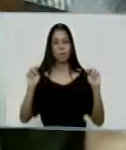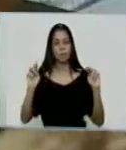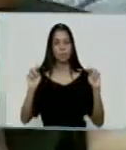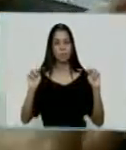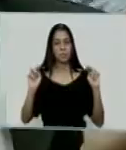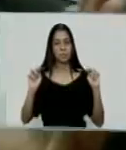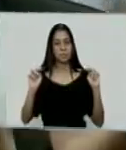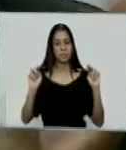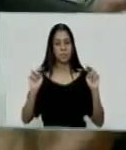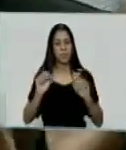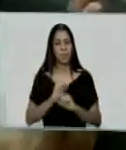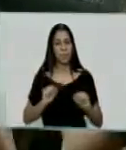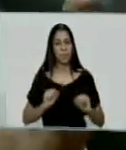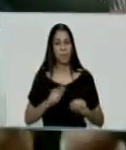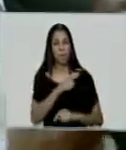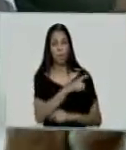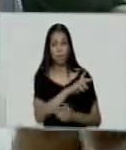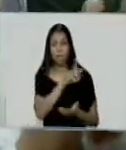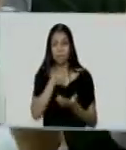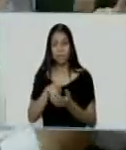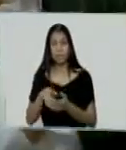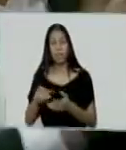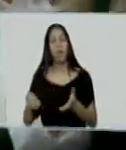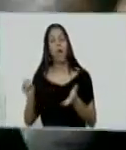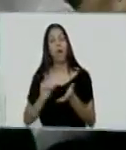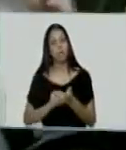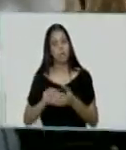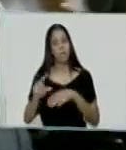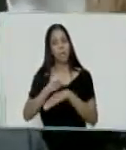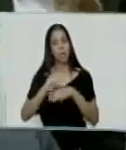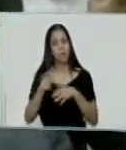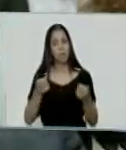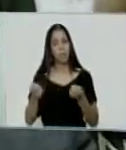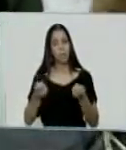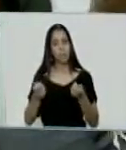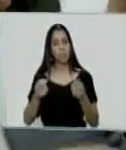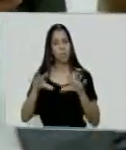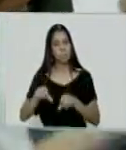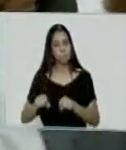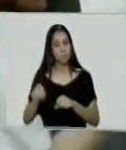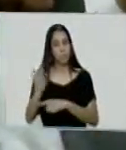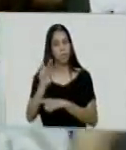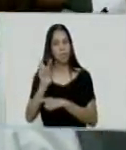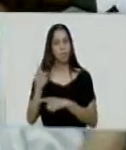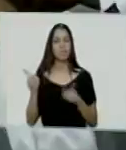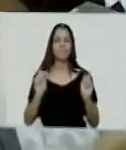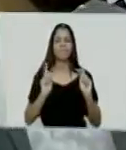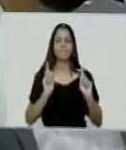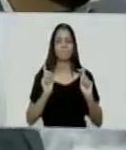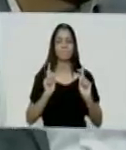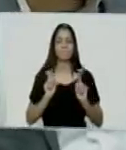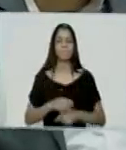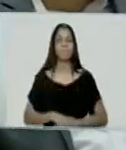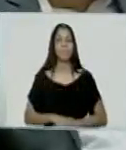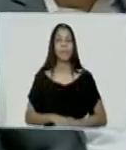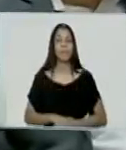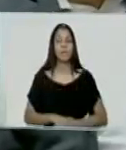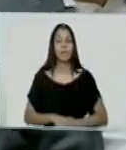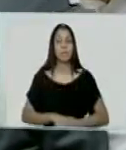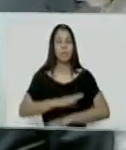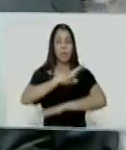No hay manera que ustedes puedan gobernar este país. De manera que, cumpliendo...